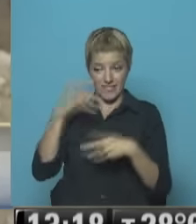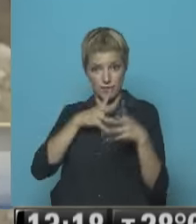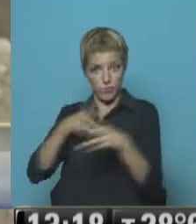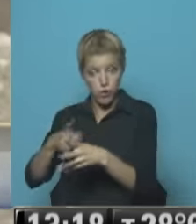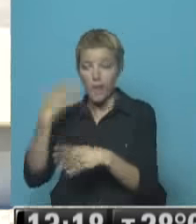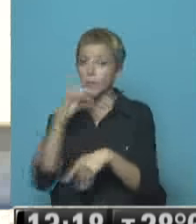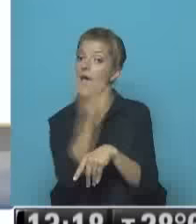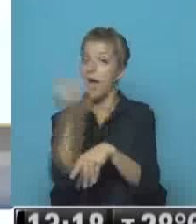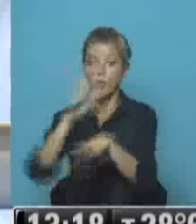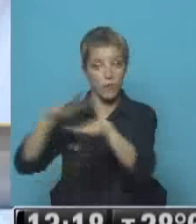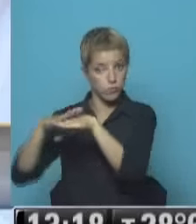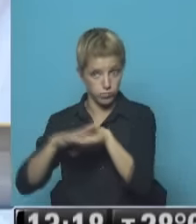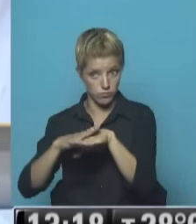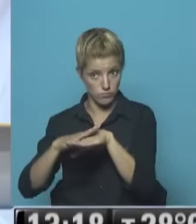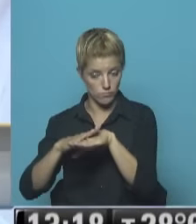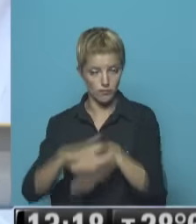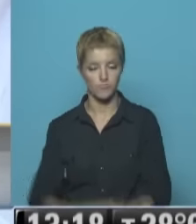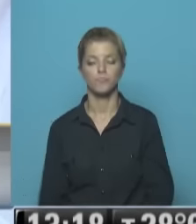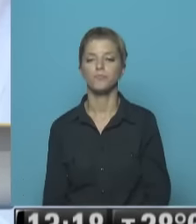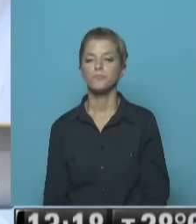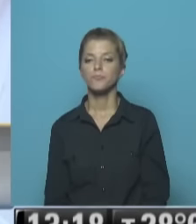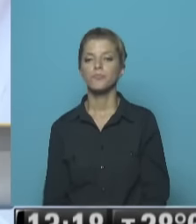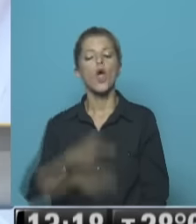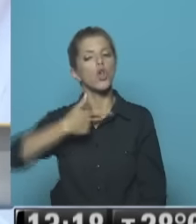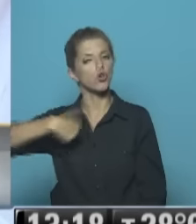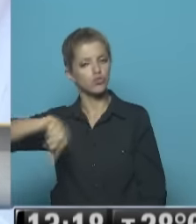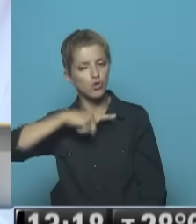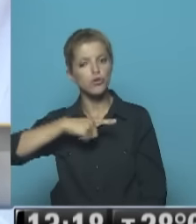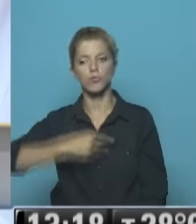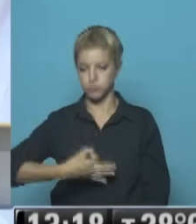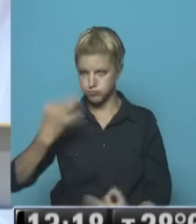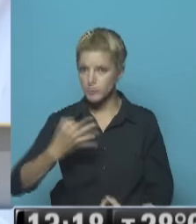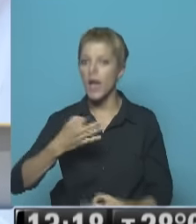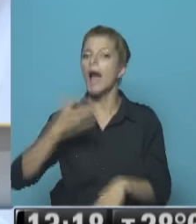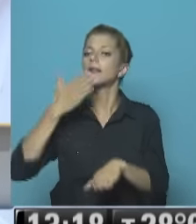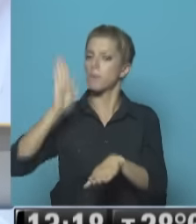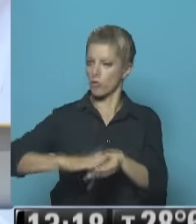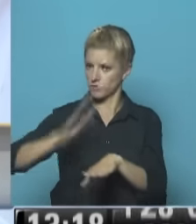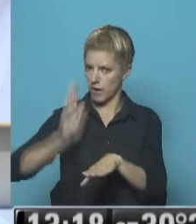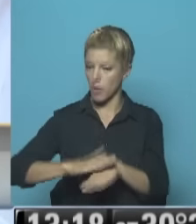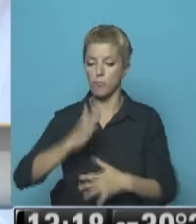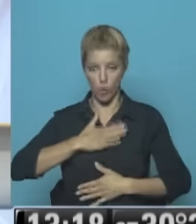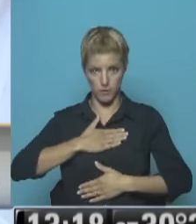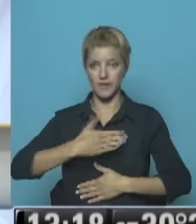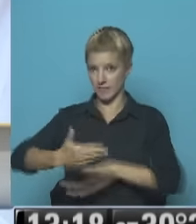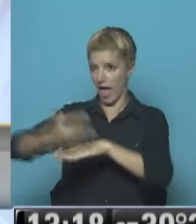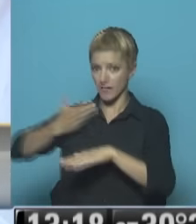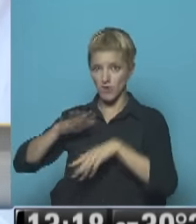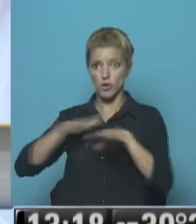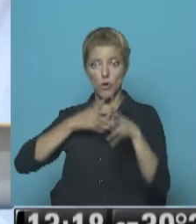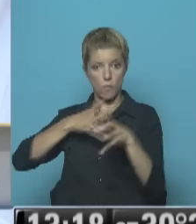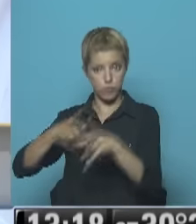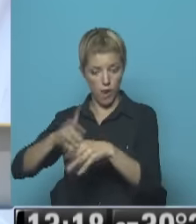por sus actos. Estamos dispuestos a asumir responsabilidades por nuestras actuaciones a lo largo de